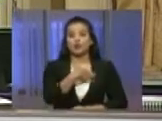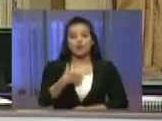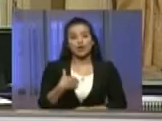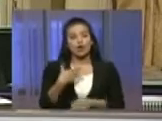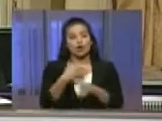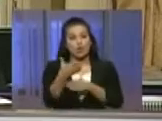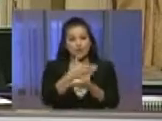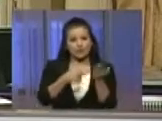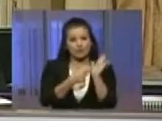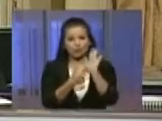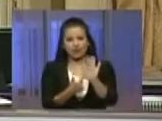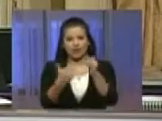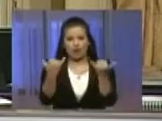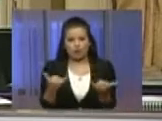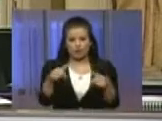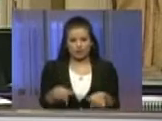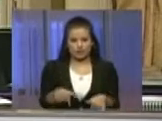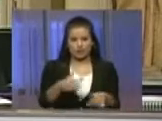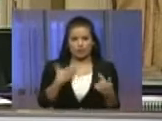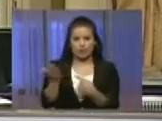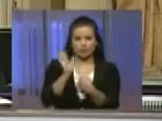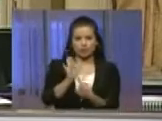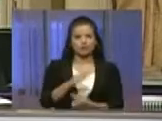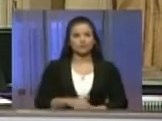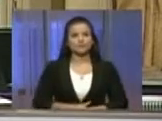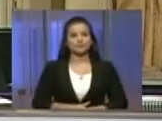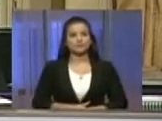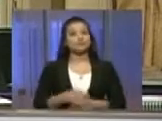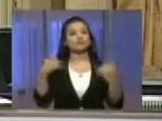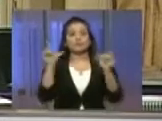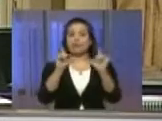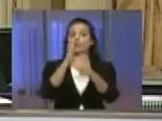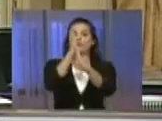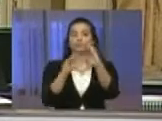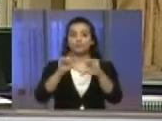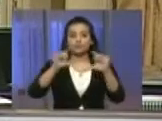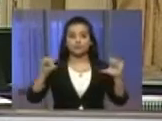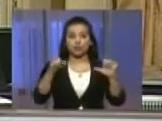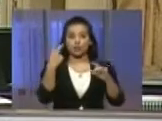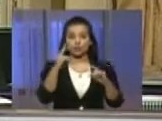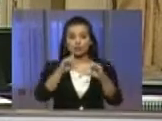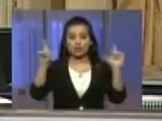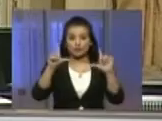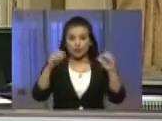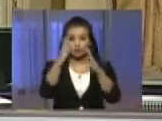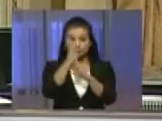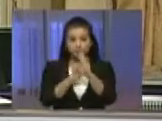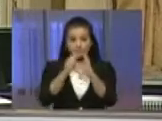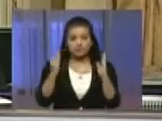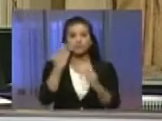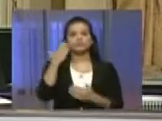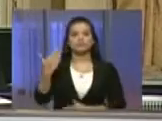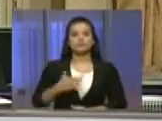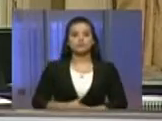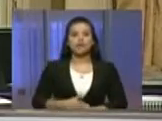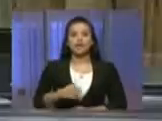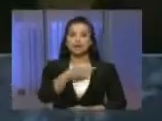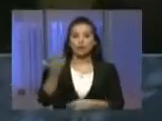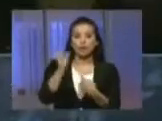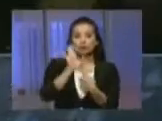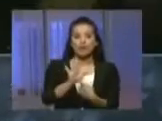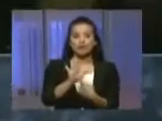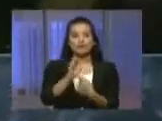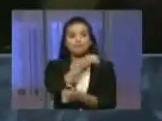ahí en pantalla dividida la presencia de nuestro vicepresidente